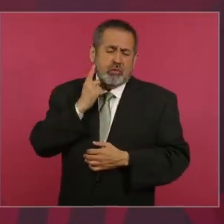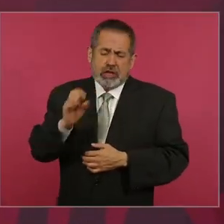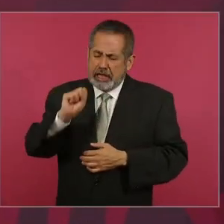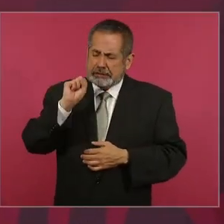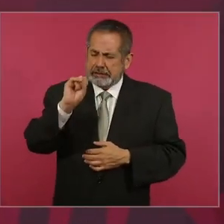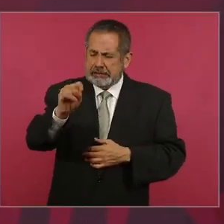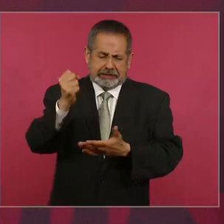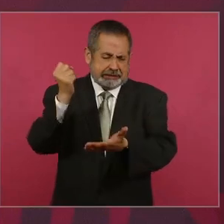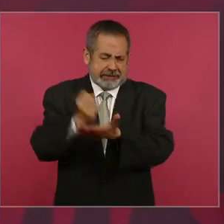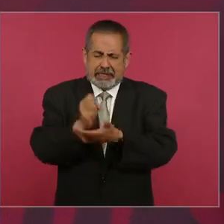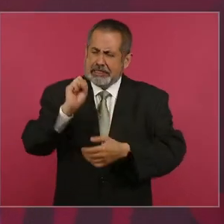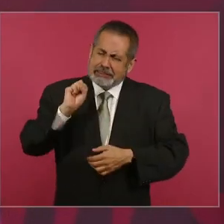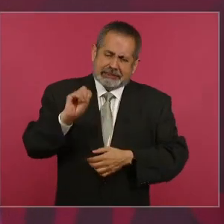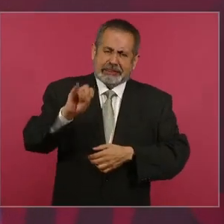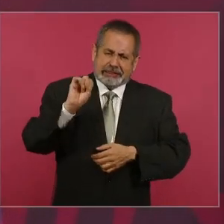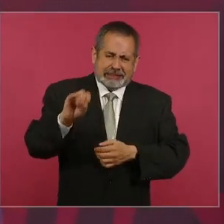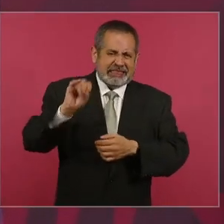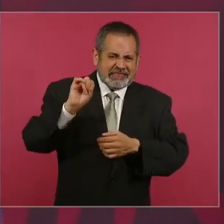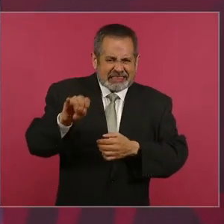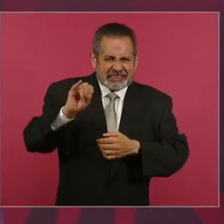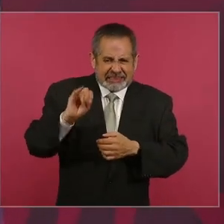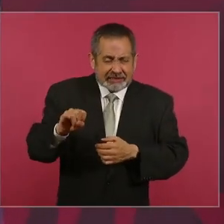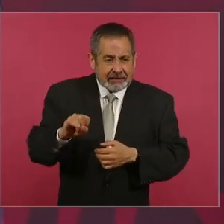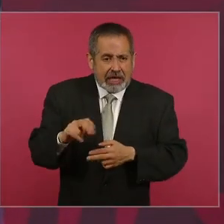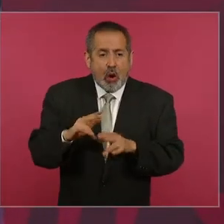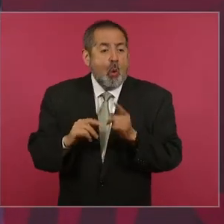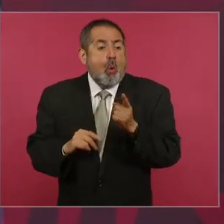ni un voto en contra,